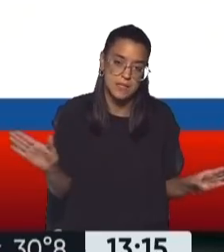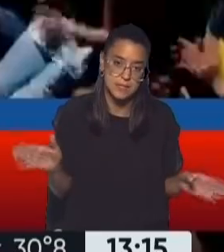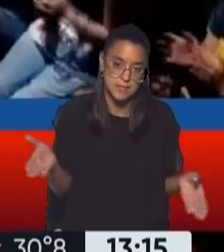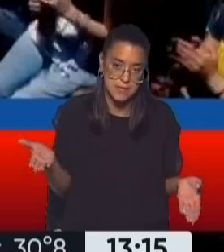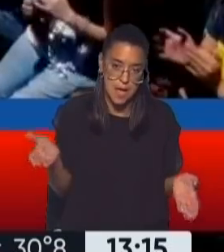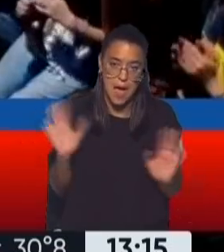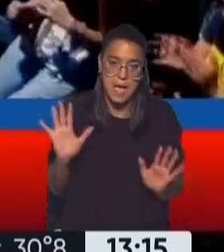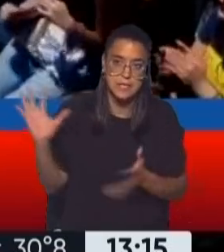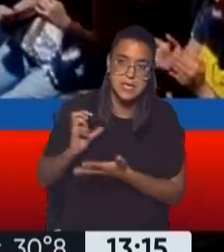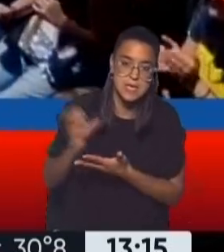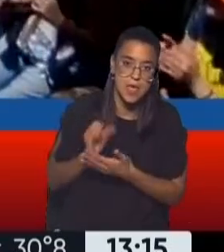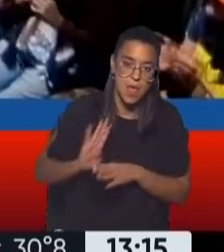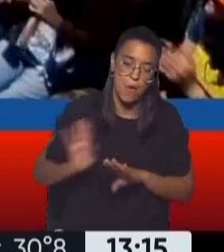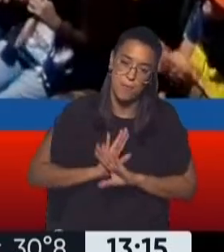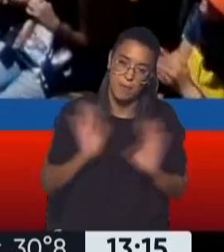capaces de hacer.